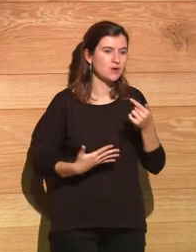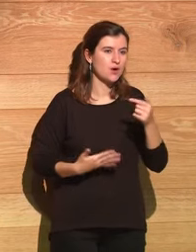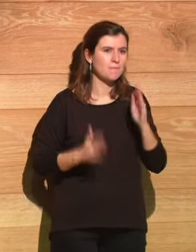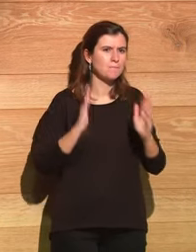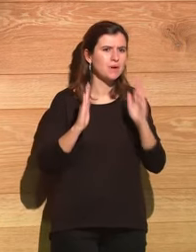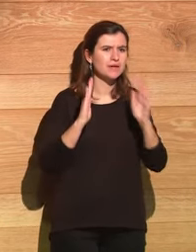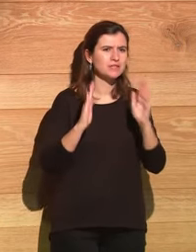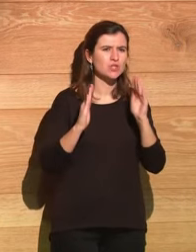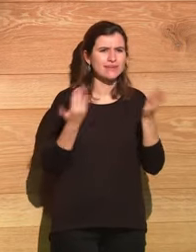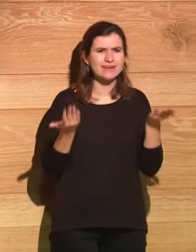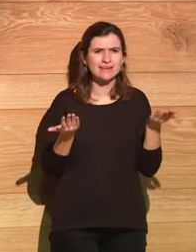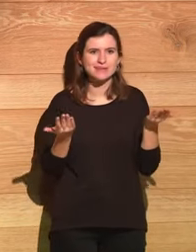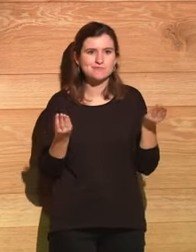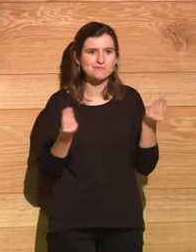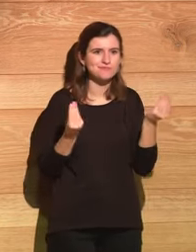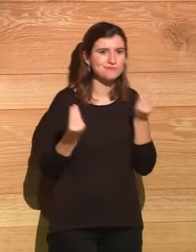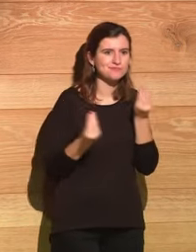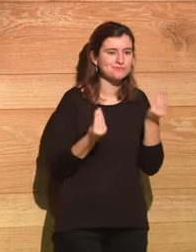de